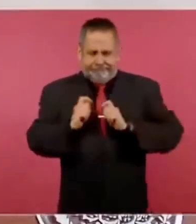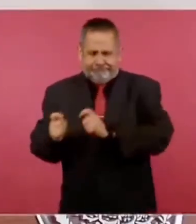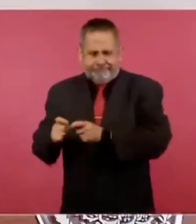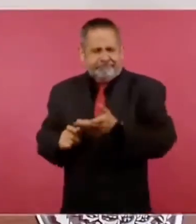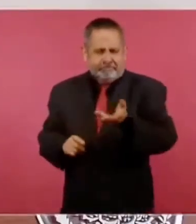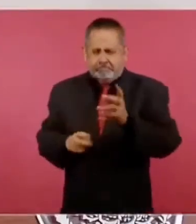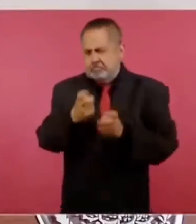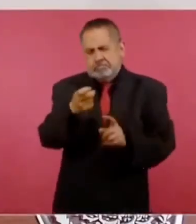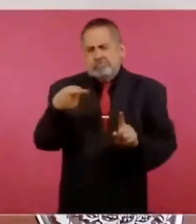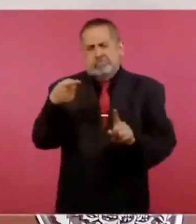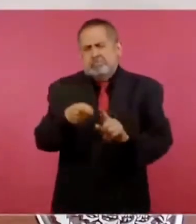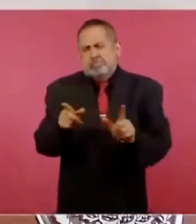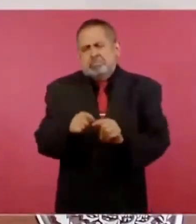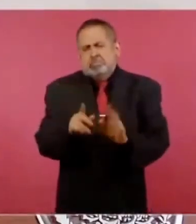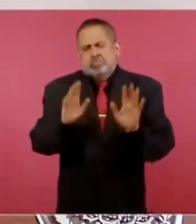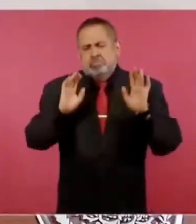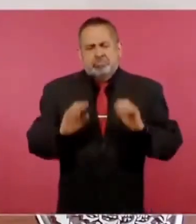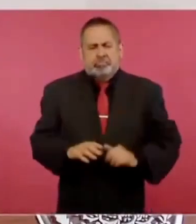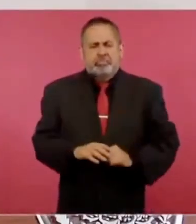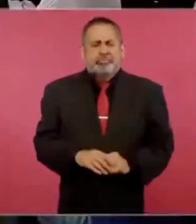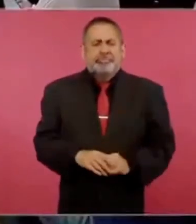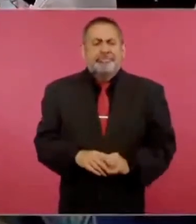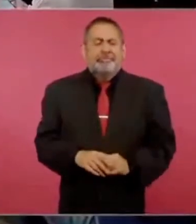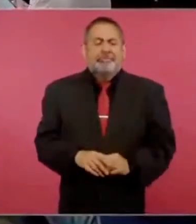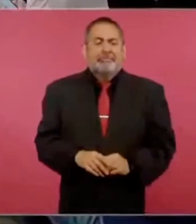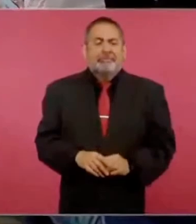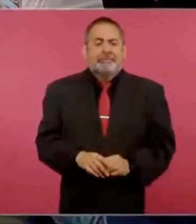Eso es básicamente, ¿no?